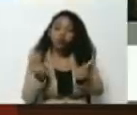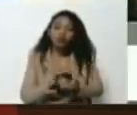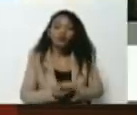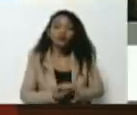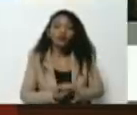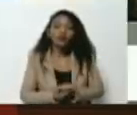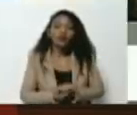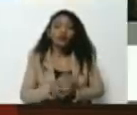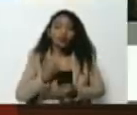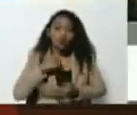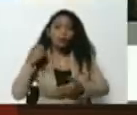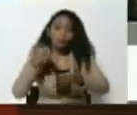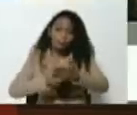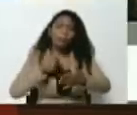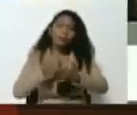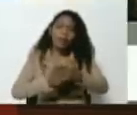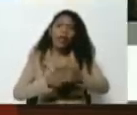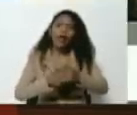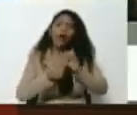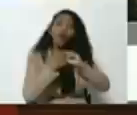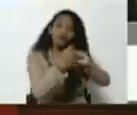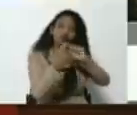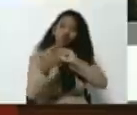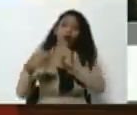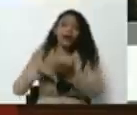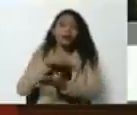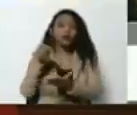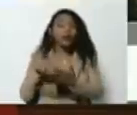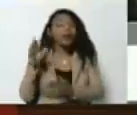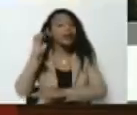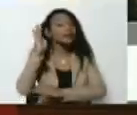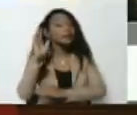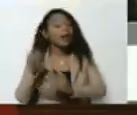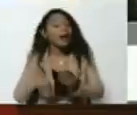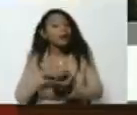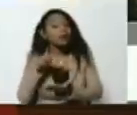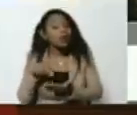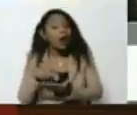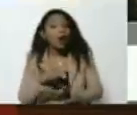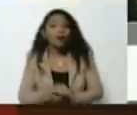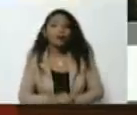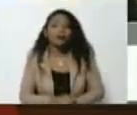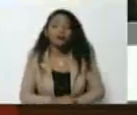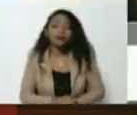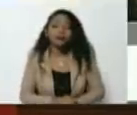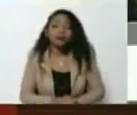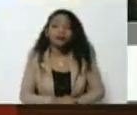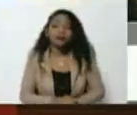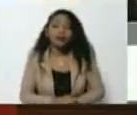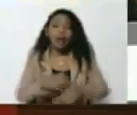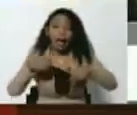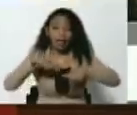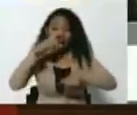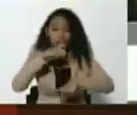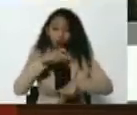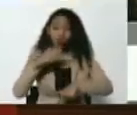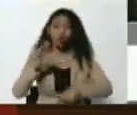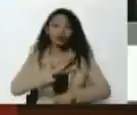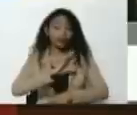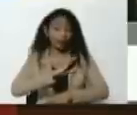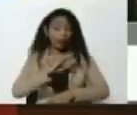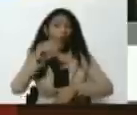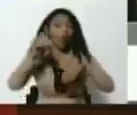Estamos empeñados en un gran diálogo nacional desde la Asamblea Nacional. Este año tenemos